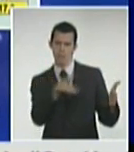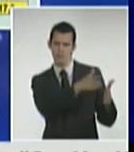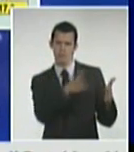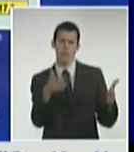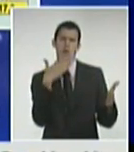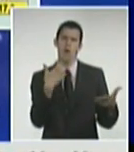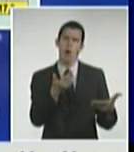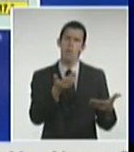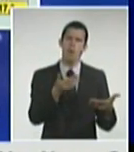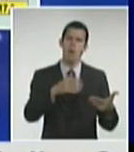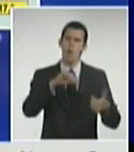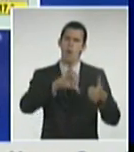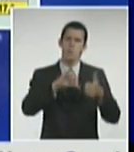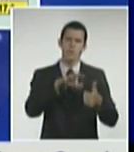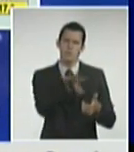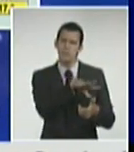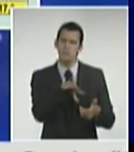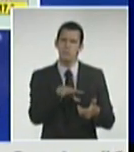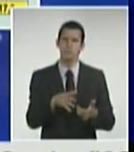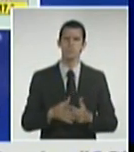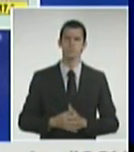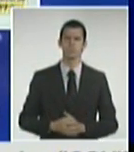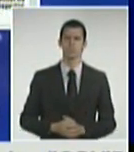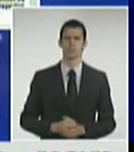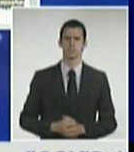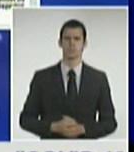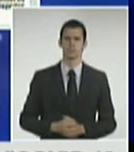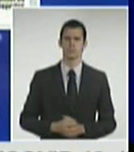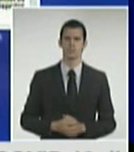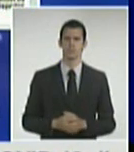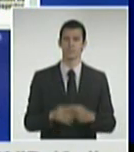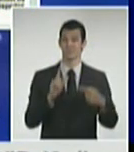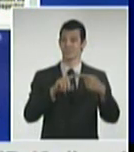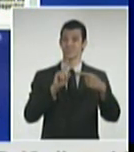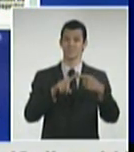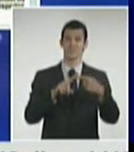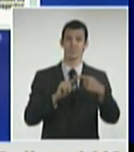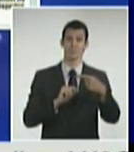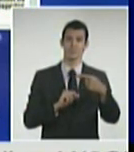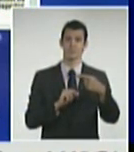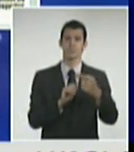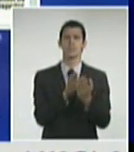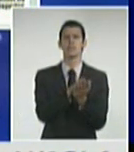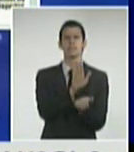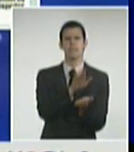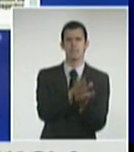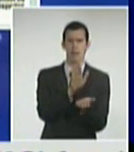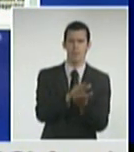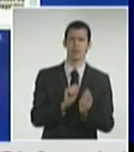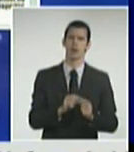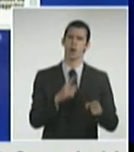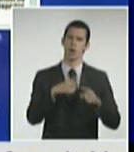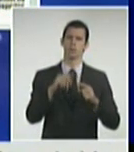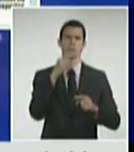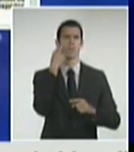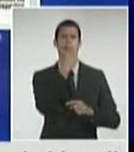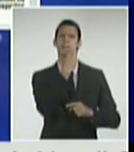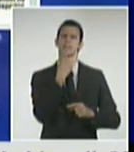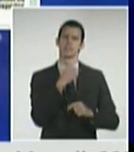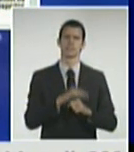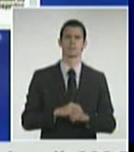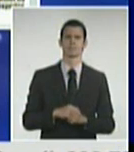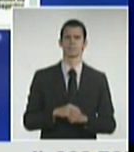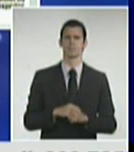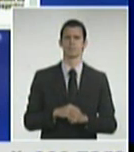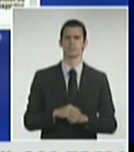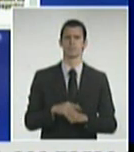incidencia, en primer lugar la Ciénaga de Zapata, Martí, Limonar,